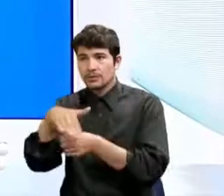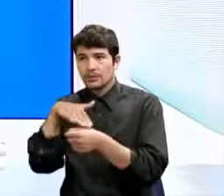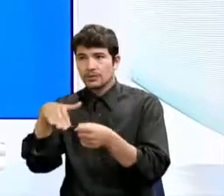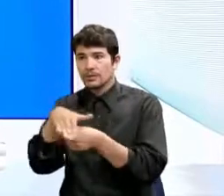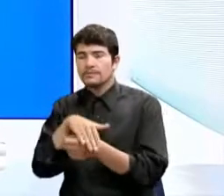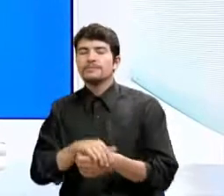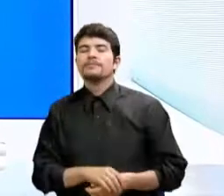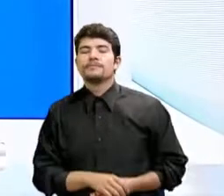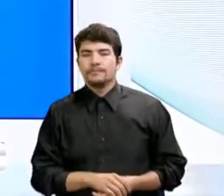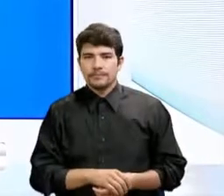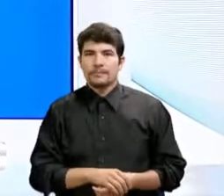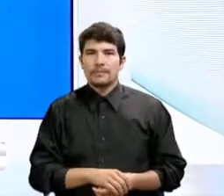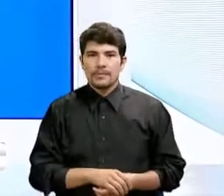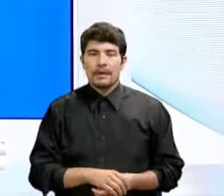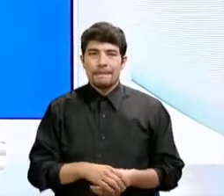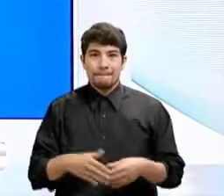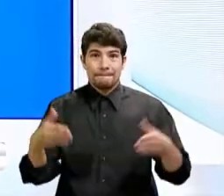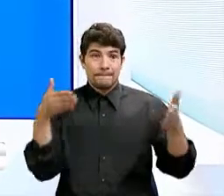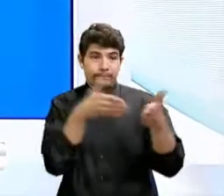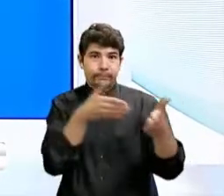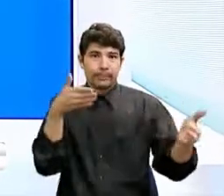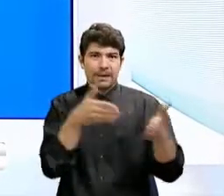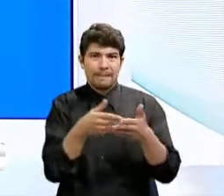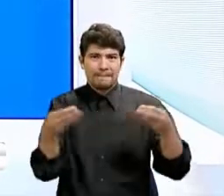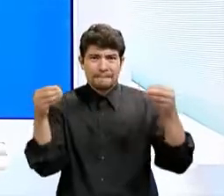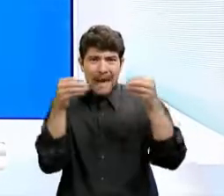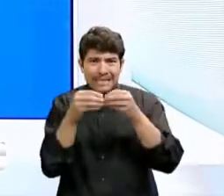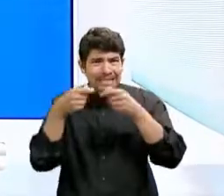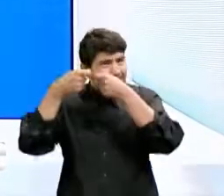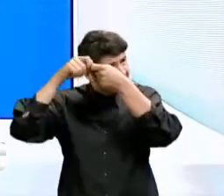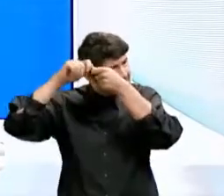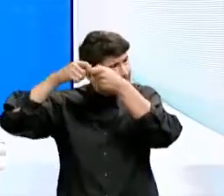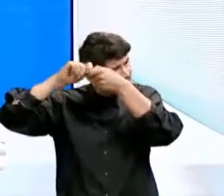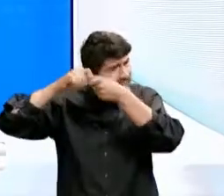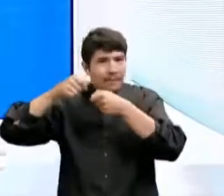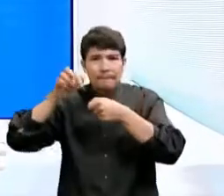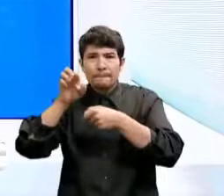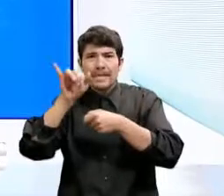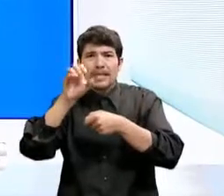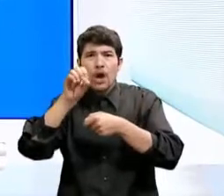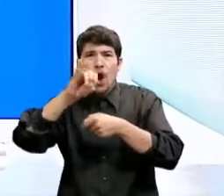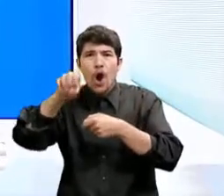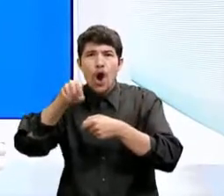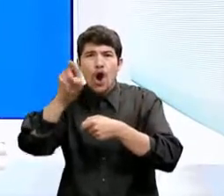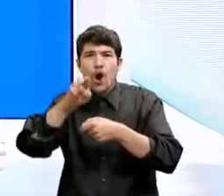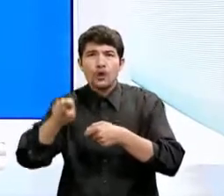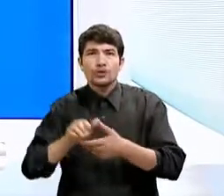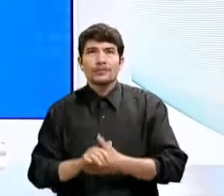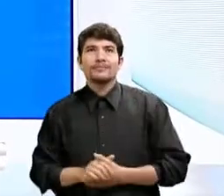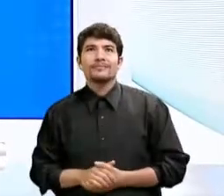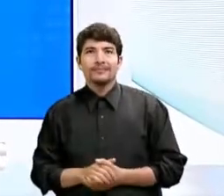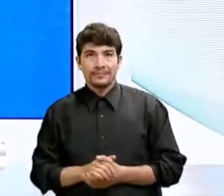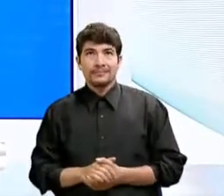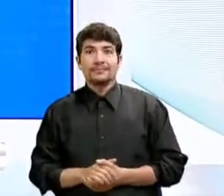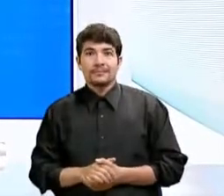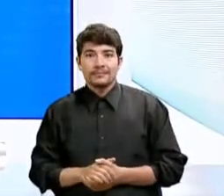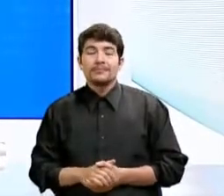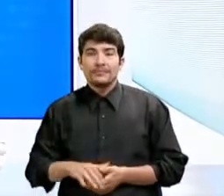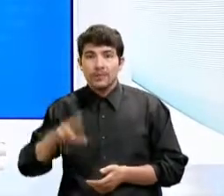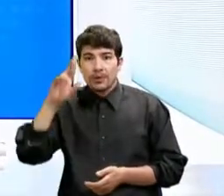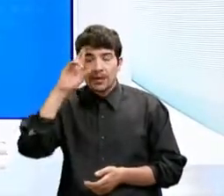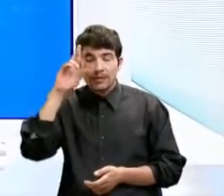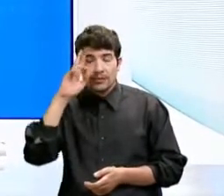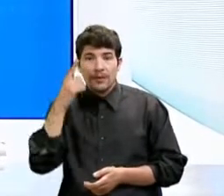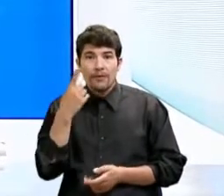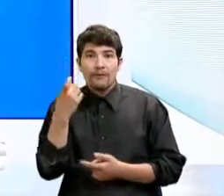en otras noticias aumenta las denuncias por casos de piojos en la ciudad de bucaramanga los cascos de uso público y la falta de controles por parte de las personas